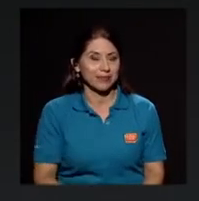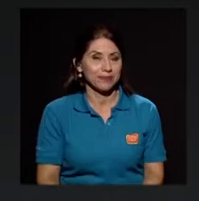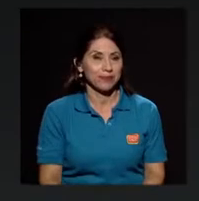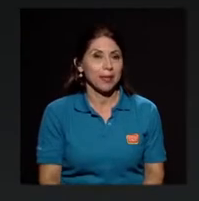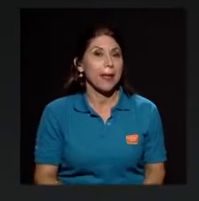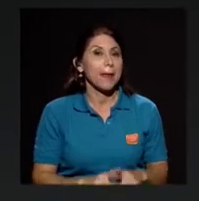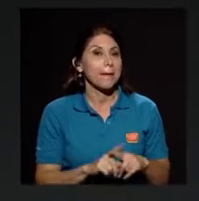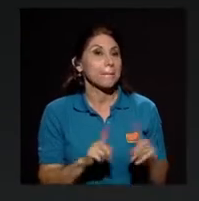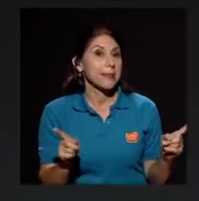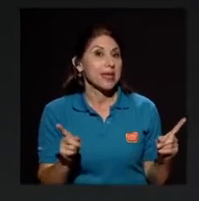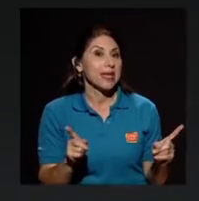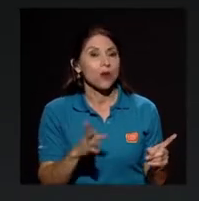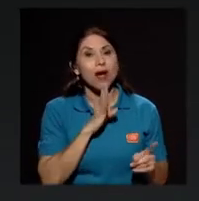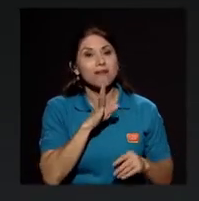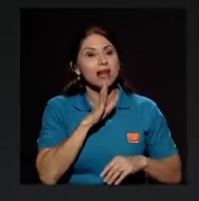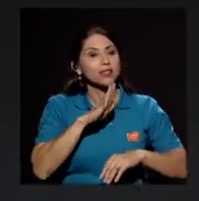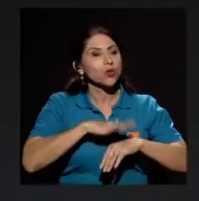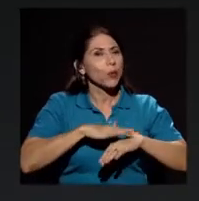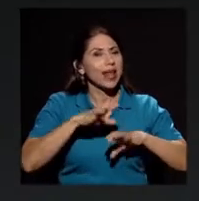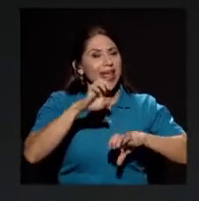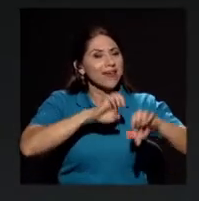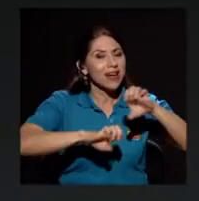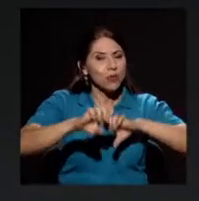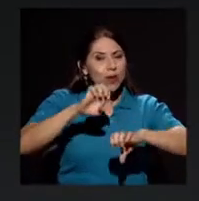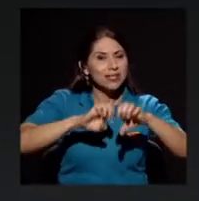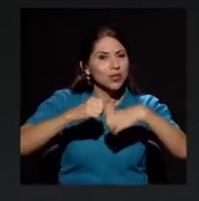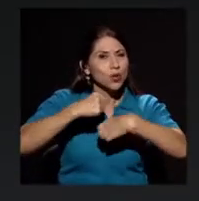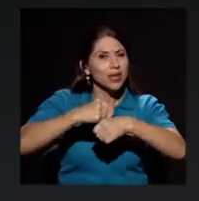de esta evaluación de lo que se hace